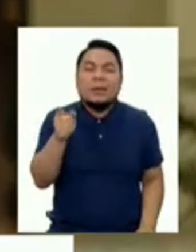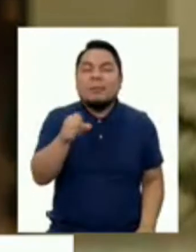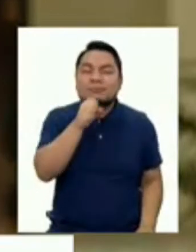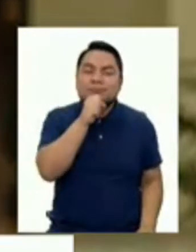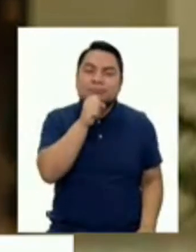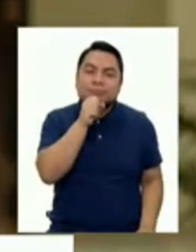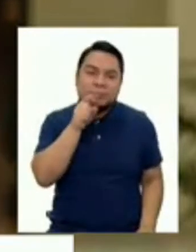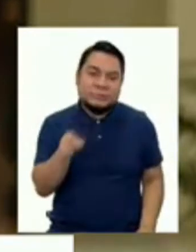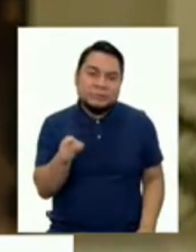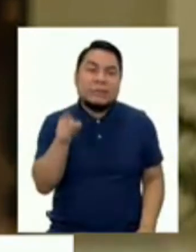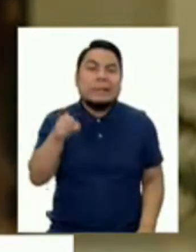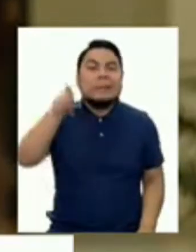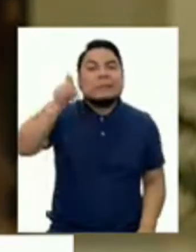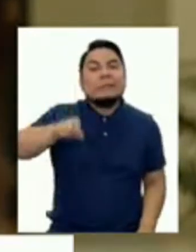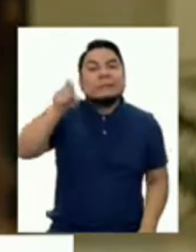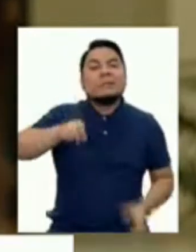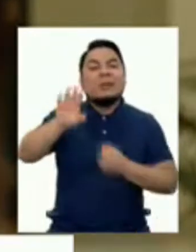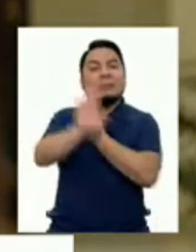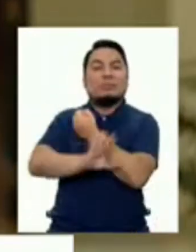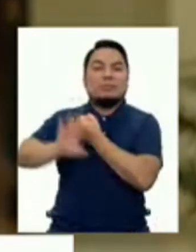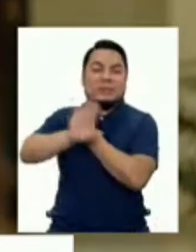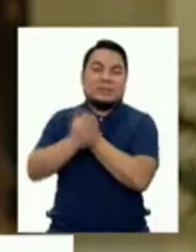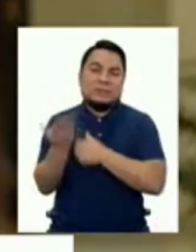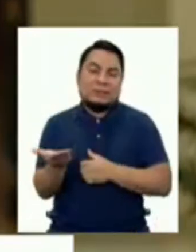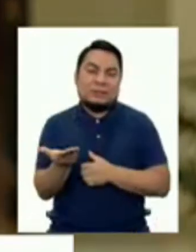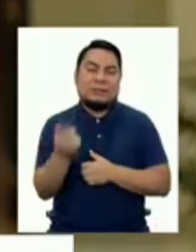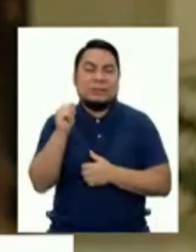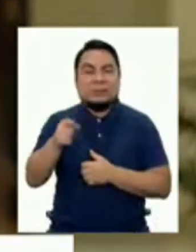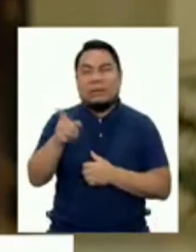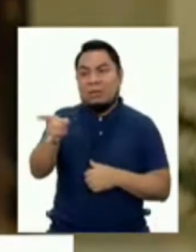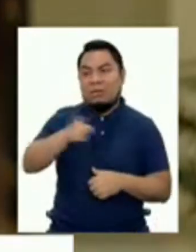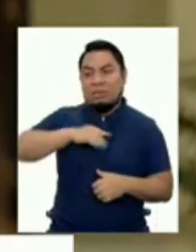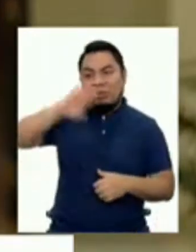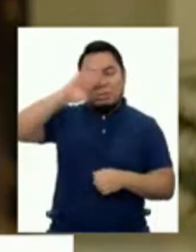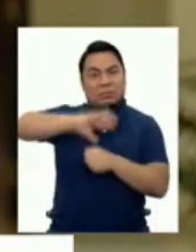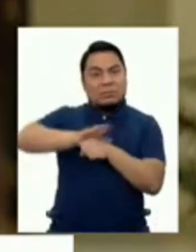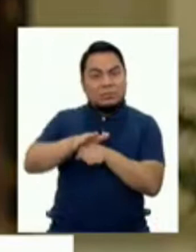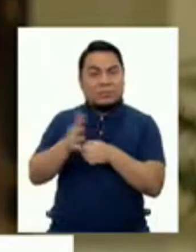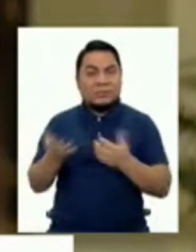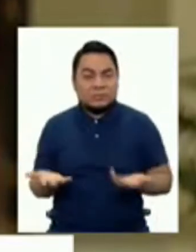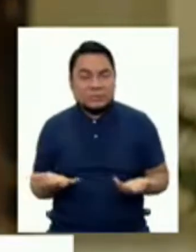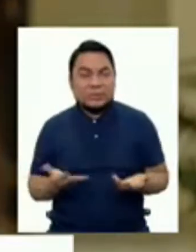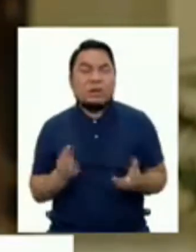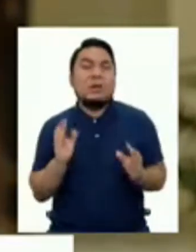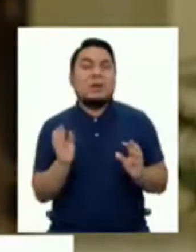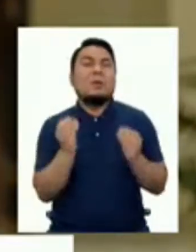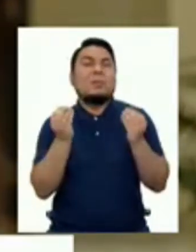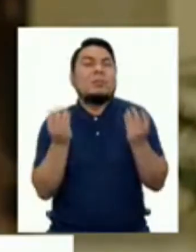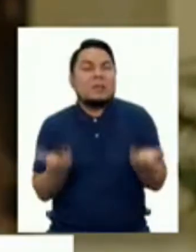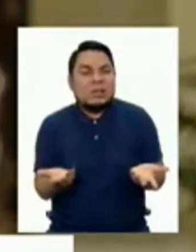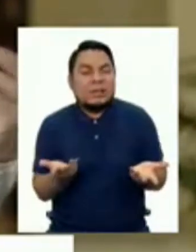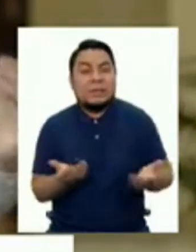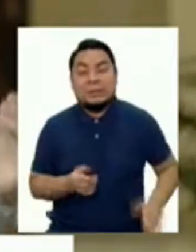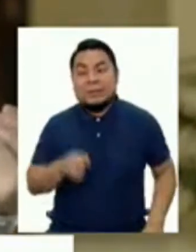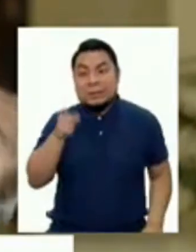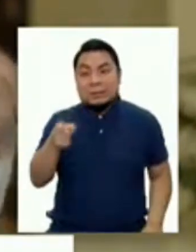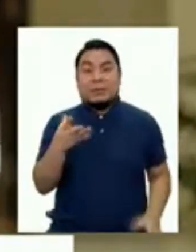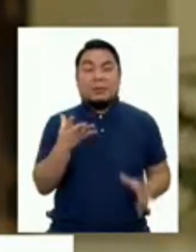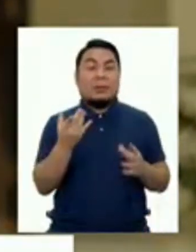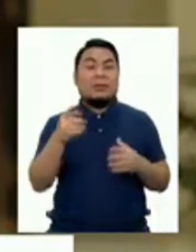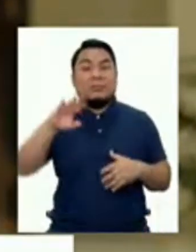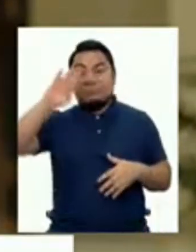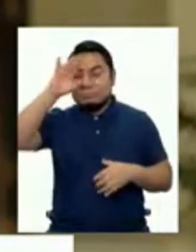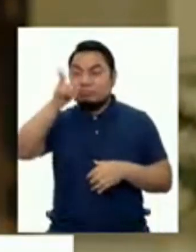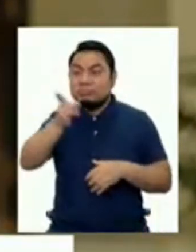necesitan protegerse del contagio del virus, porque la suma del virus